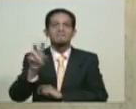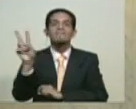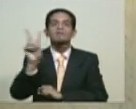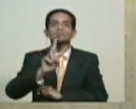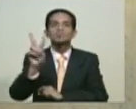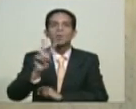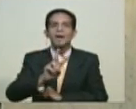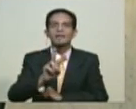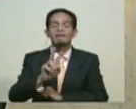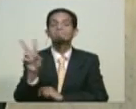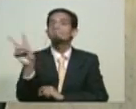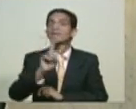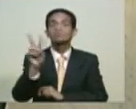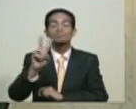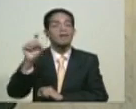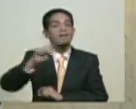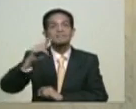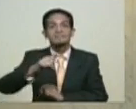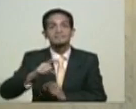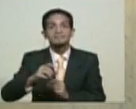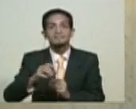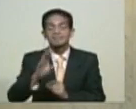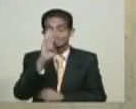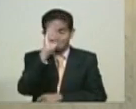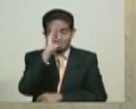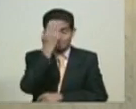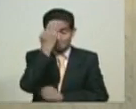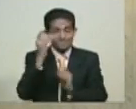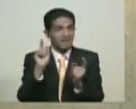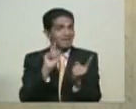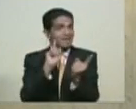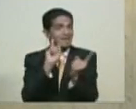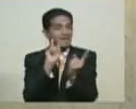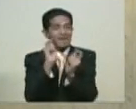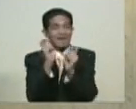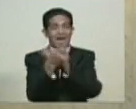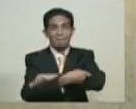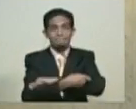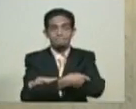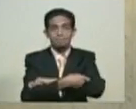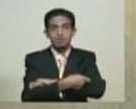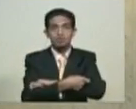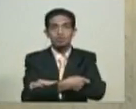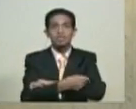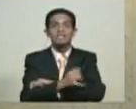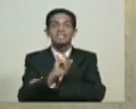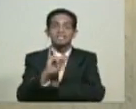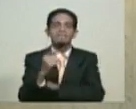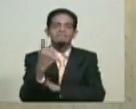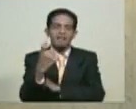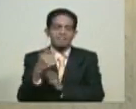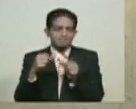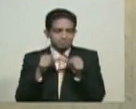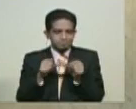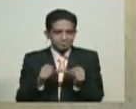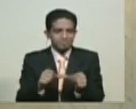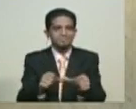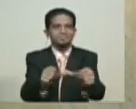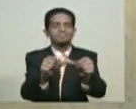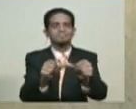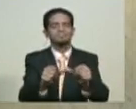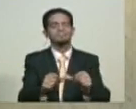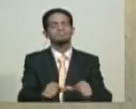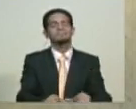cambios y tenemos que hacerlos efectivos de manera permanente, progresiva. Yo